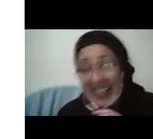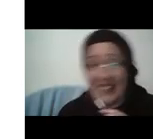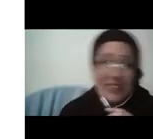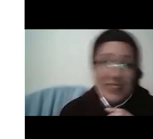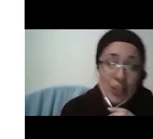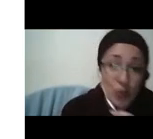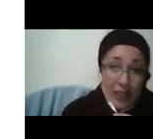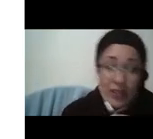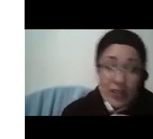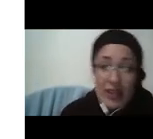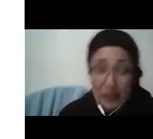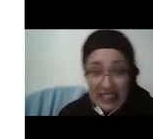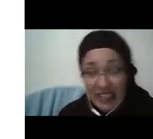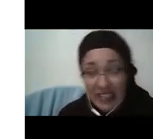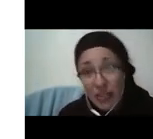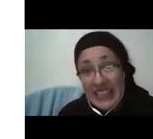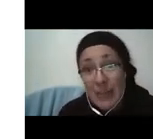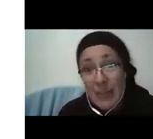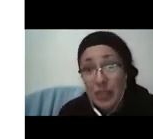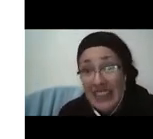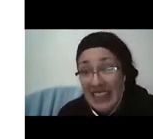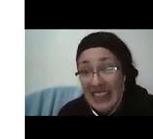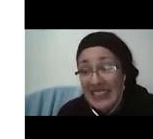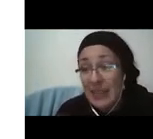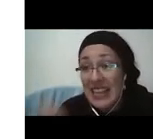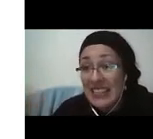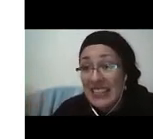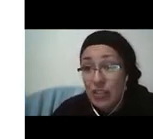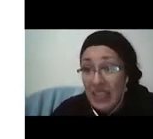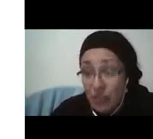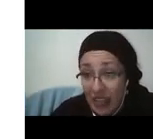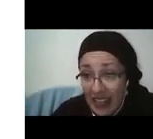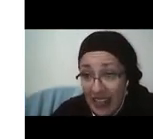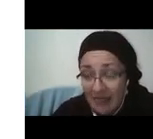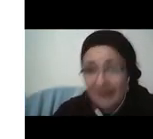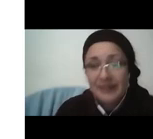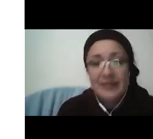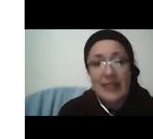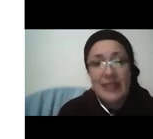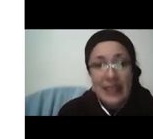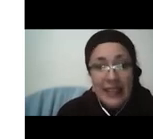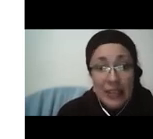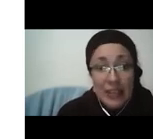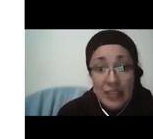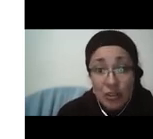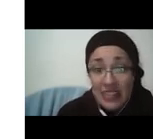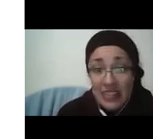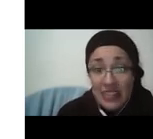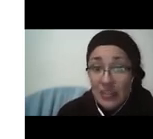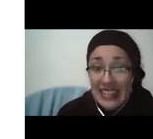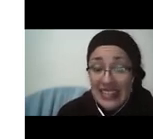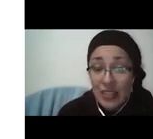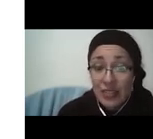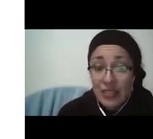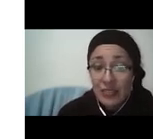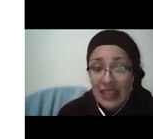genera nuestra región y que aporta al sistema eléctrico nacional, nos encontramos con que